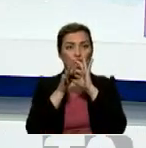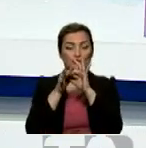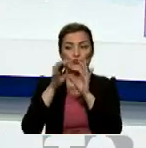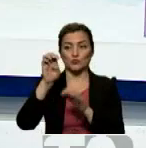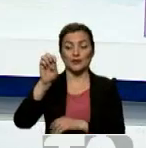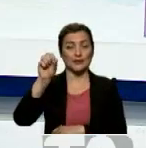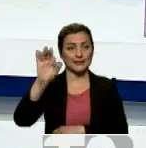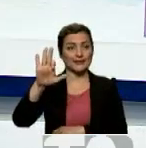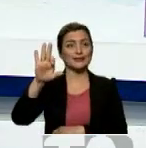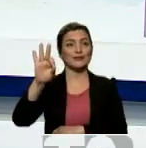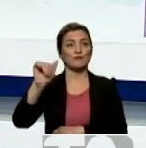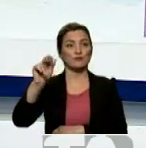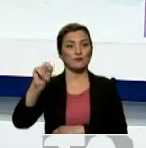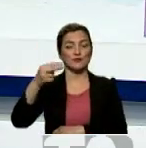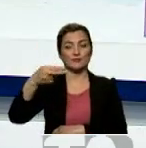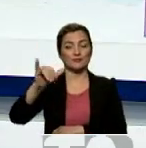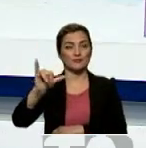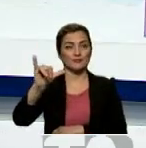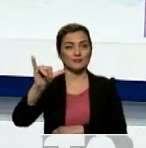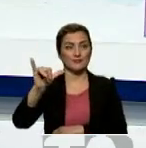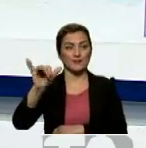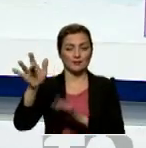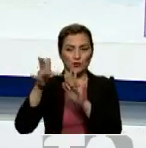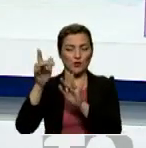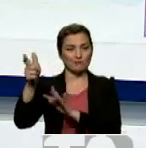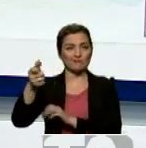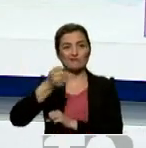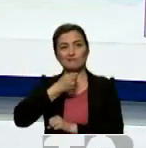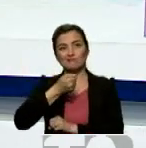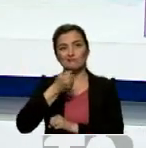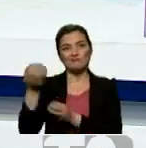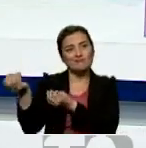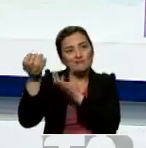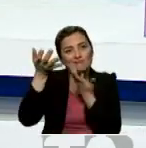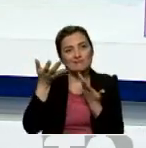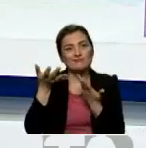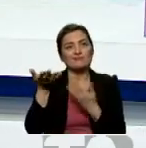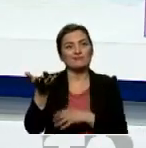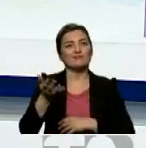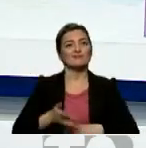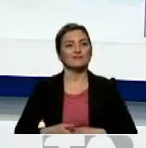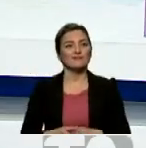compañera Stephanie Paz está en el sitio para contarnos todos los detalles. Te damos el paso, Steffi.